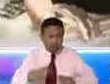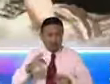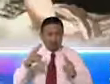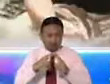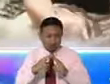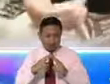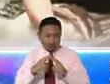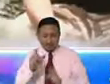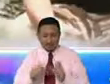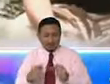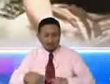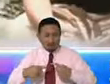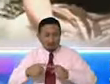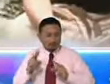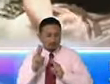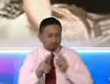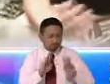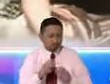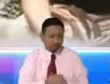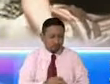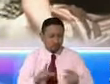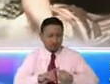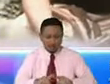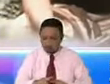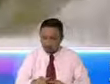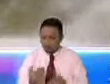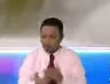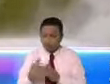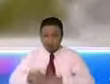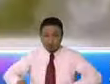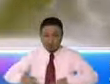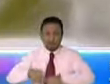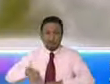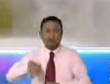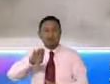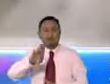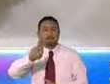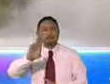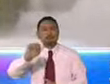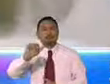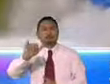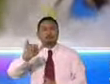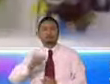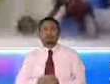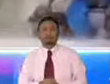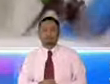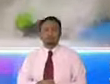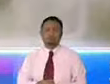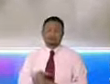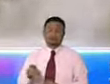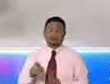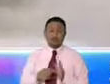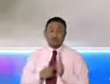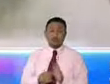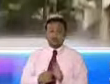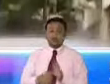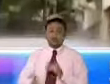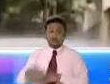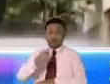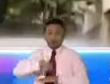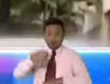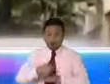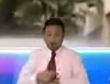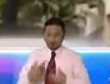la gente va todos los años, pero buscar un nuevo lugar es venir a Bucay. Esto es solo una muestra de lo atractivo que será venir a la provincia del Guayas